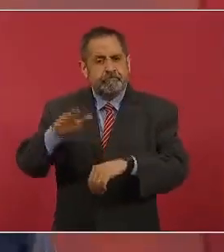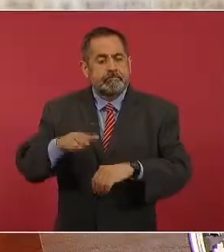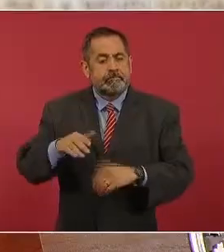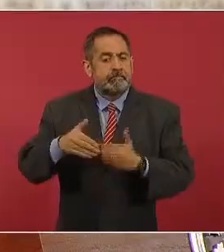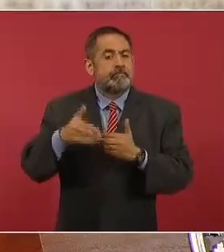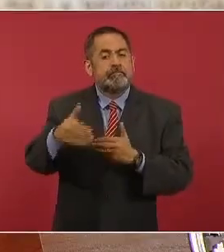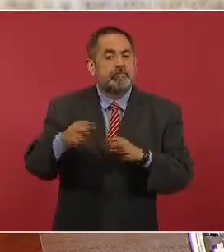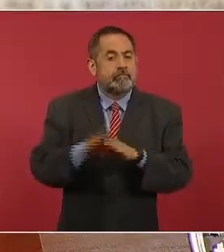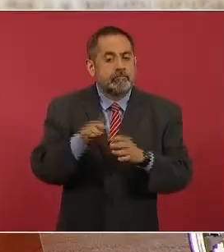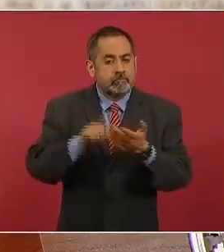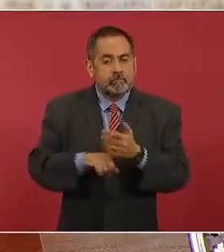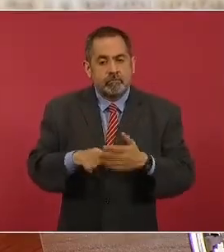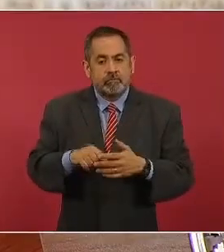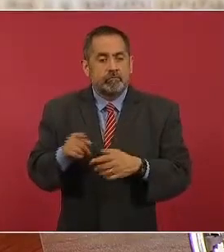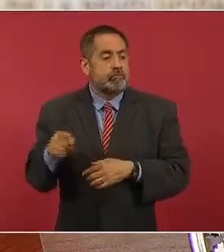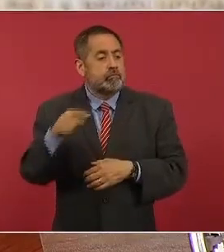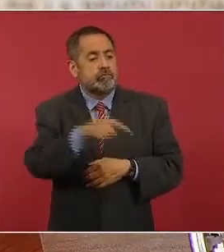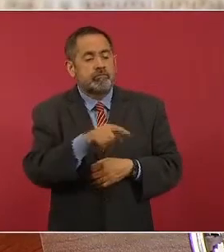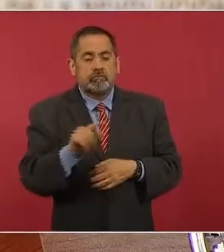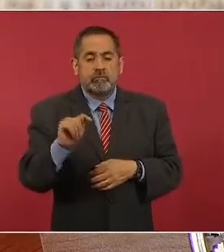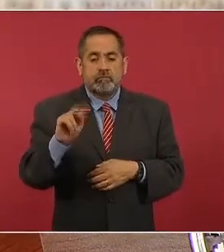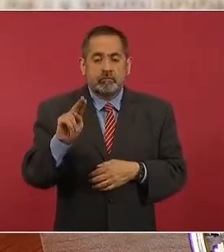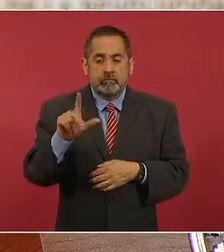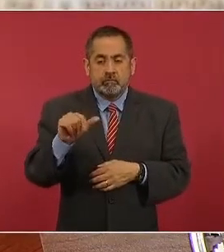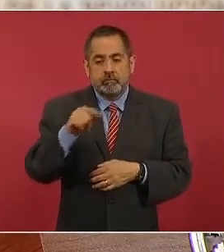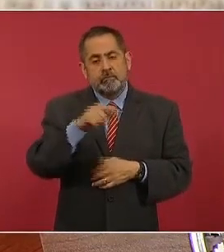avanzar más en la coquizadora de Tula,